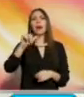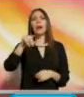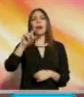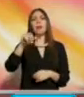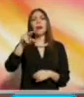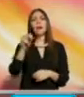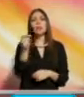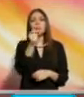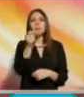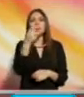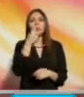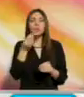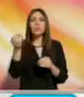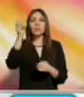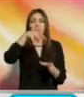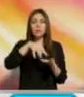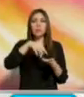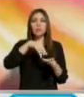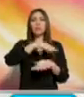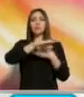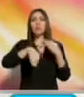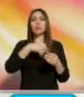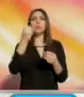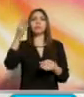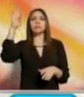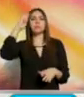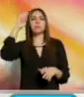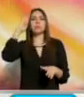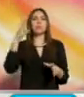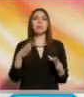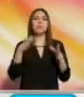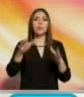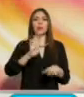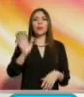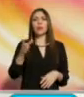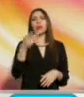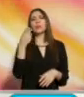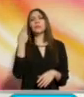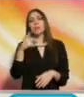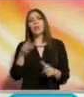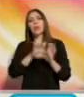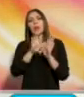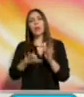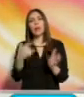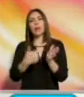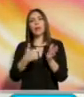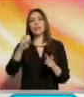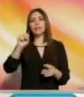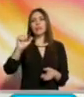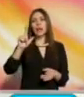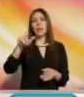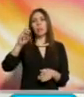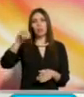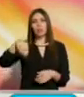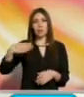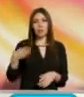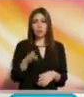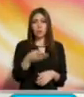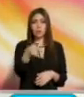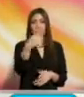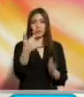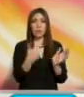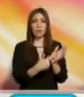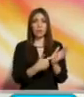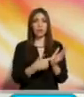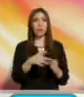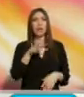Ya. Entonces las grasas son muy benéficas, en particular, por ejemplo, la grasa del salmón, lo mencionabas hace un momento, tiene